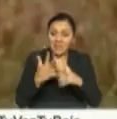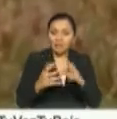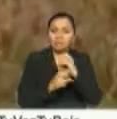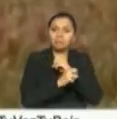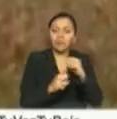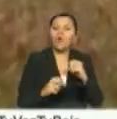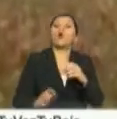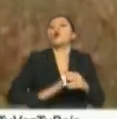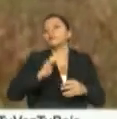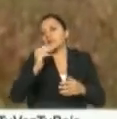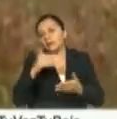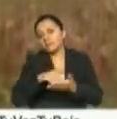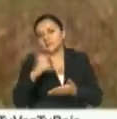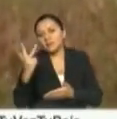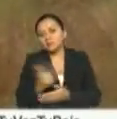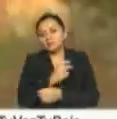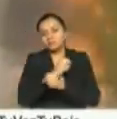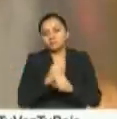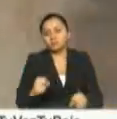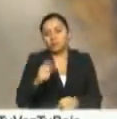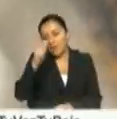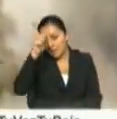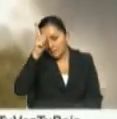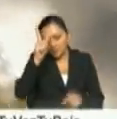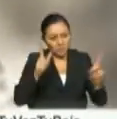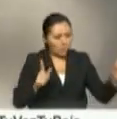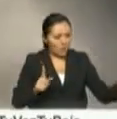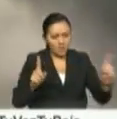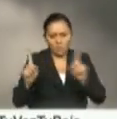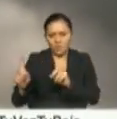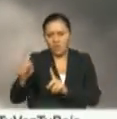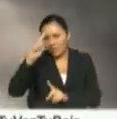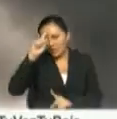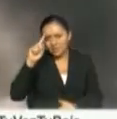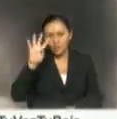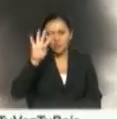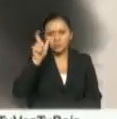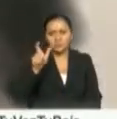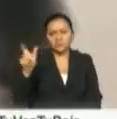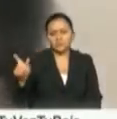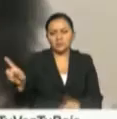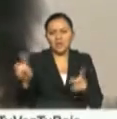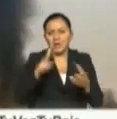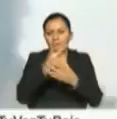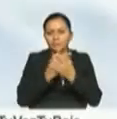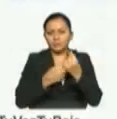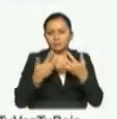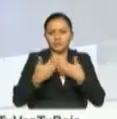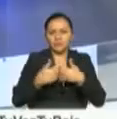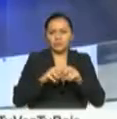explosión en otra planta de BASF en Alemania, en la que resultaron heridos 4 trabajadores.